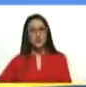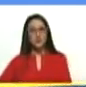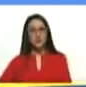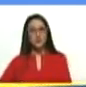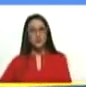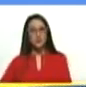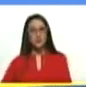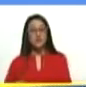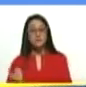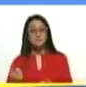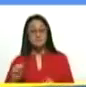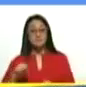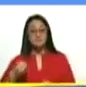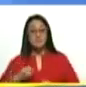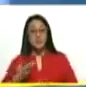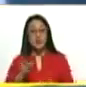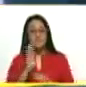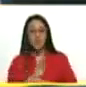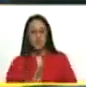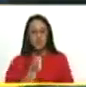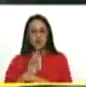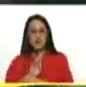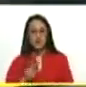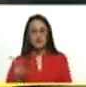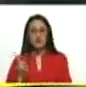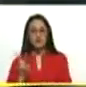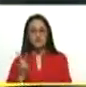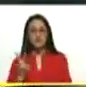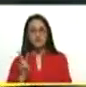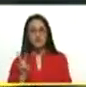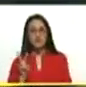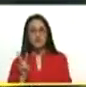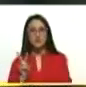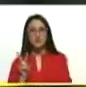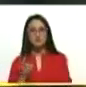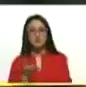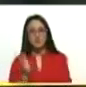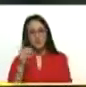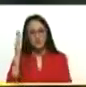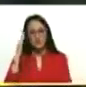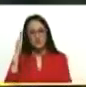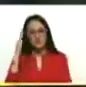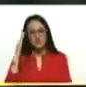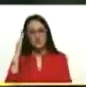que serán garantizadas y protegidas en Venezuela, como ustedes saben.